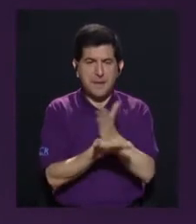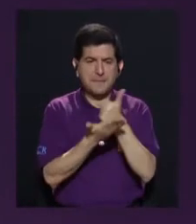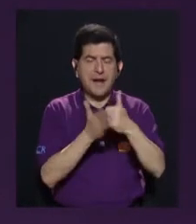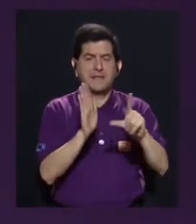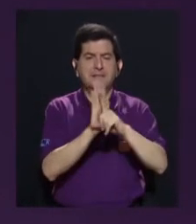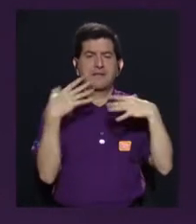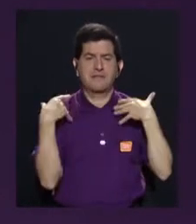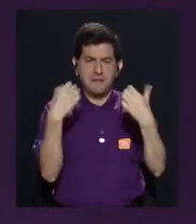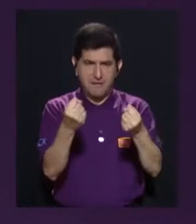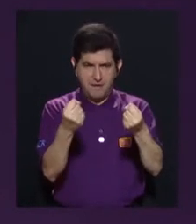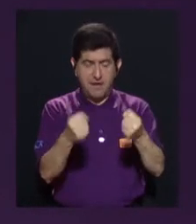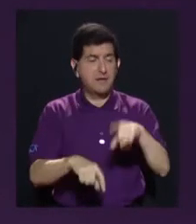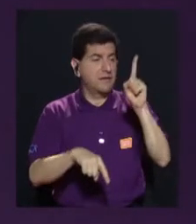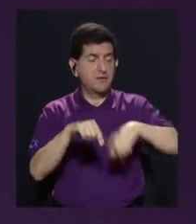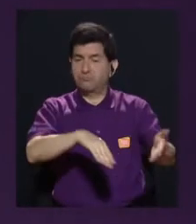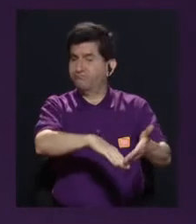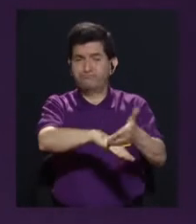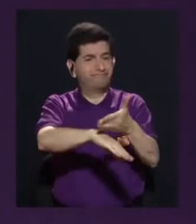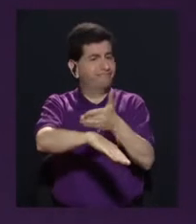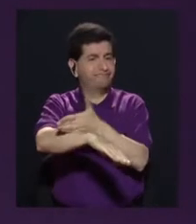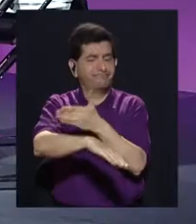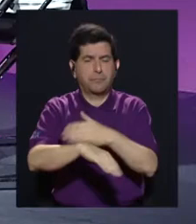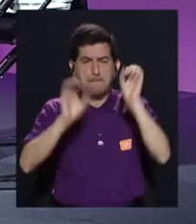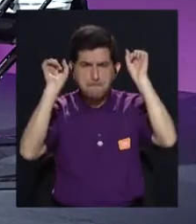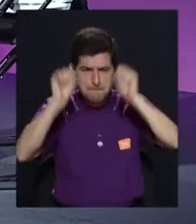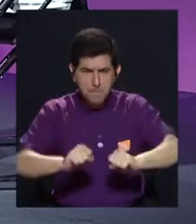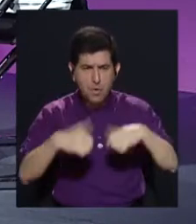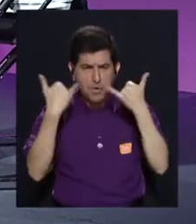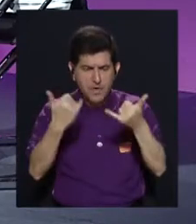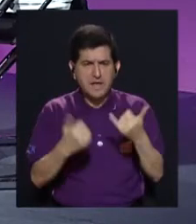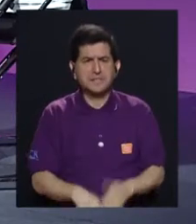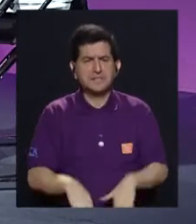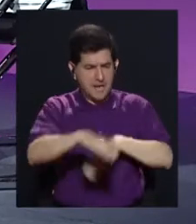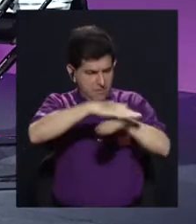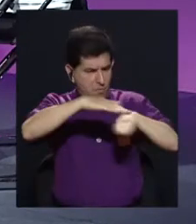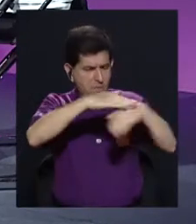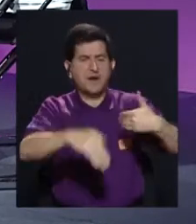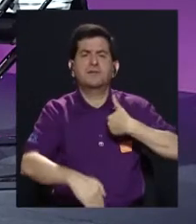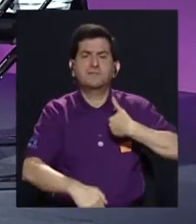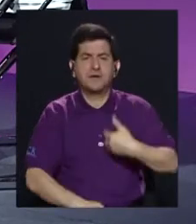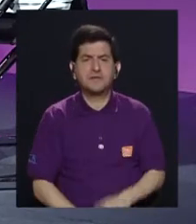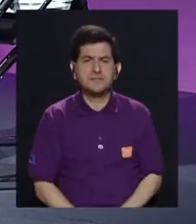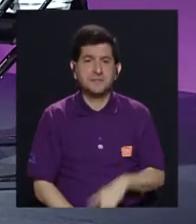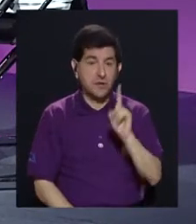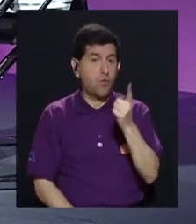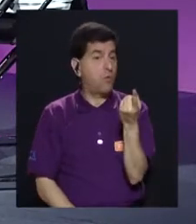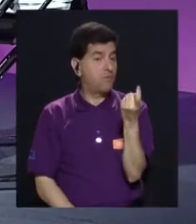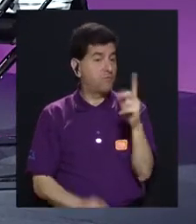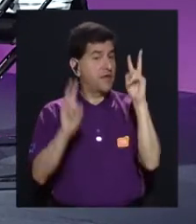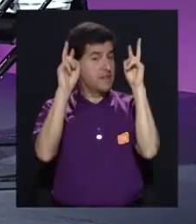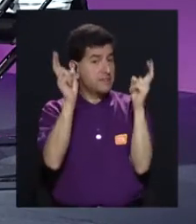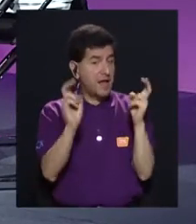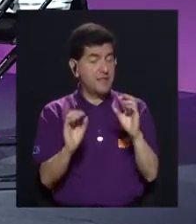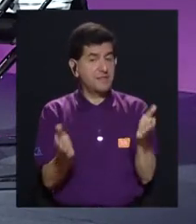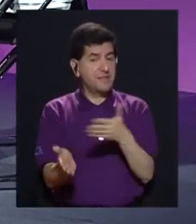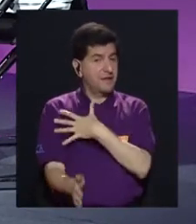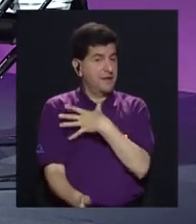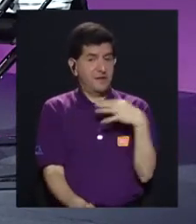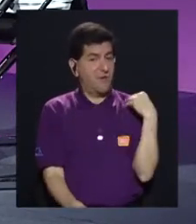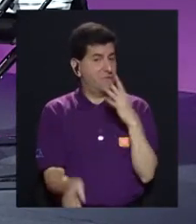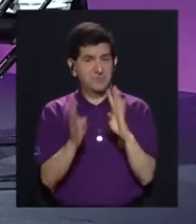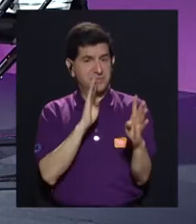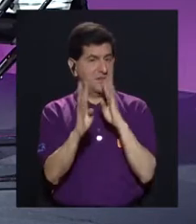salud que no se ha podido avanzar para poderle dar ya mayor sustento aquí hay un pendiente de un tema que a casi nadie le gusta tocar